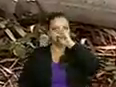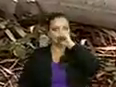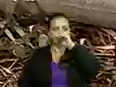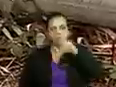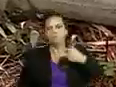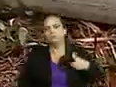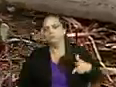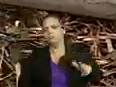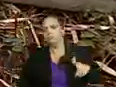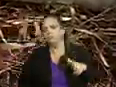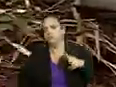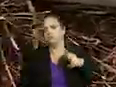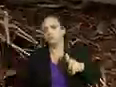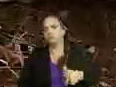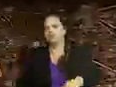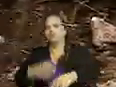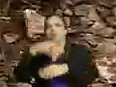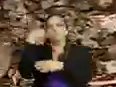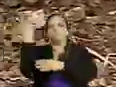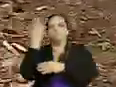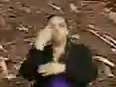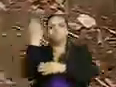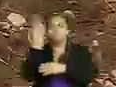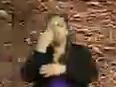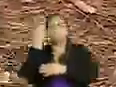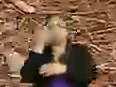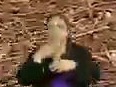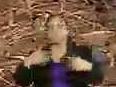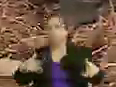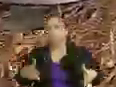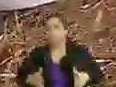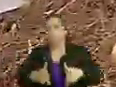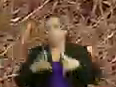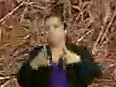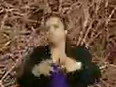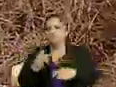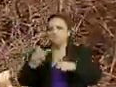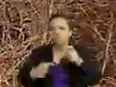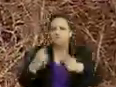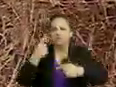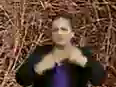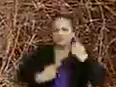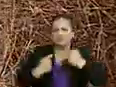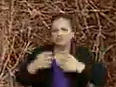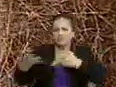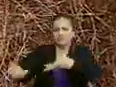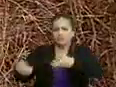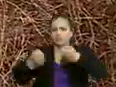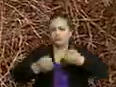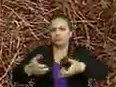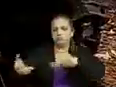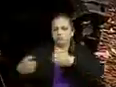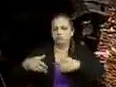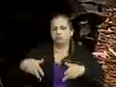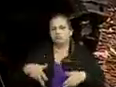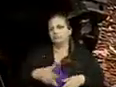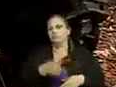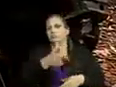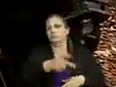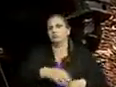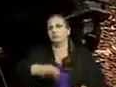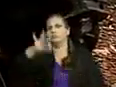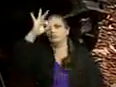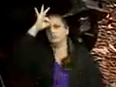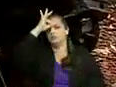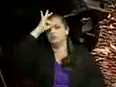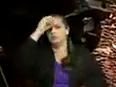Chongón. Los heridos fueron llevados hasta el hospital de Líes de Los Seibos, mientras que el fallecido fue trasladado por la Unidad de Medicina Legal de la CTE hasta